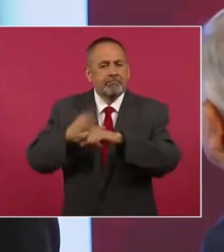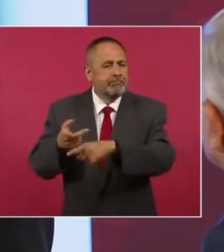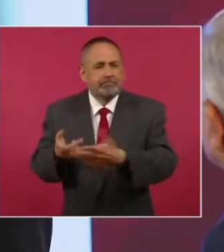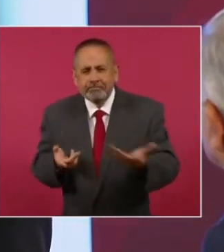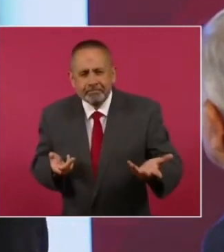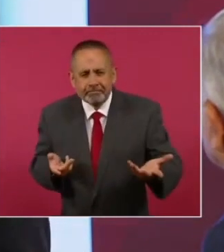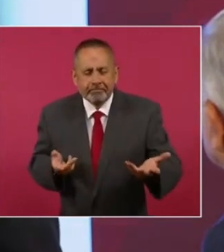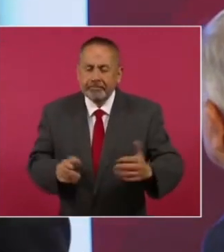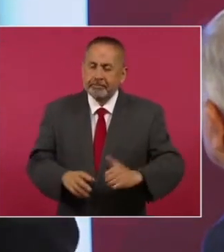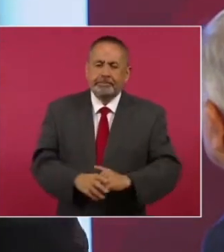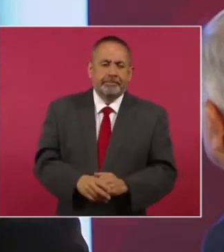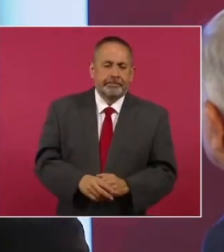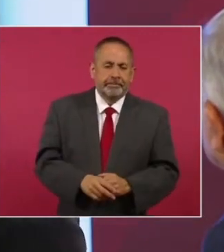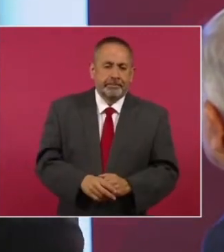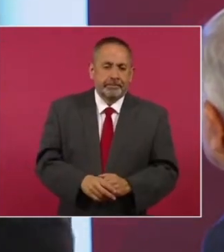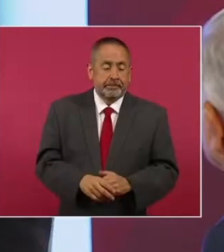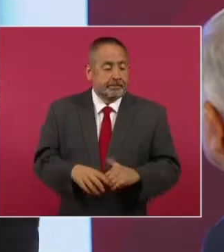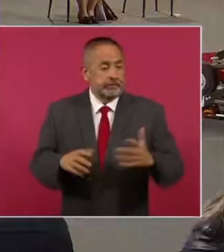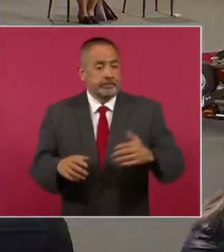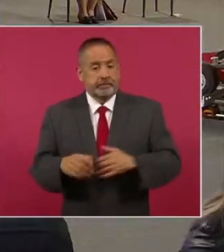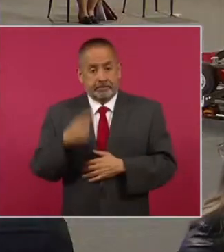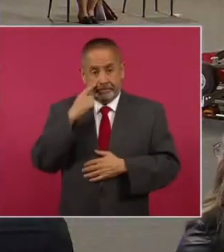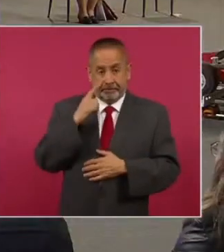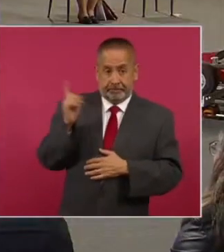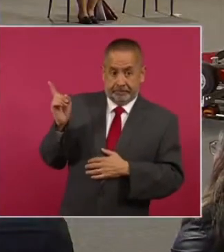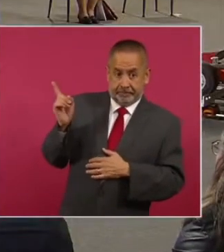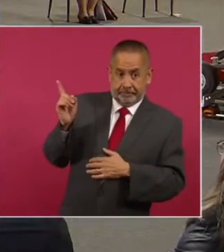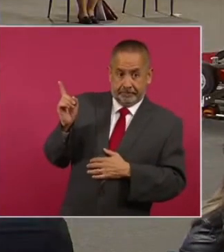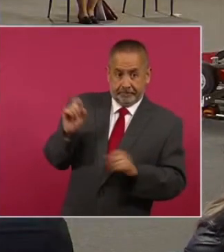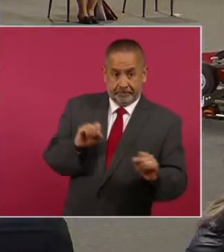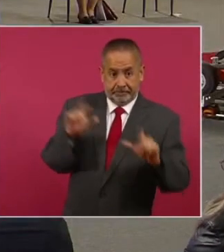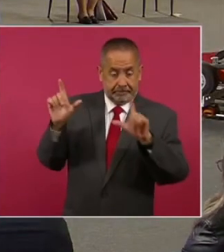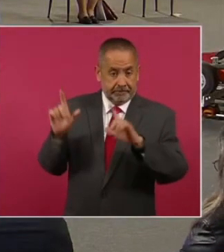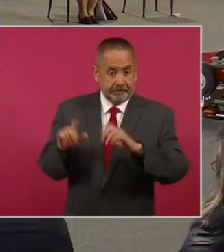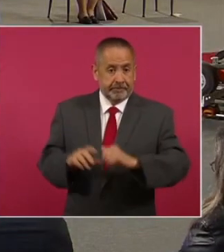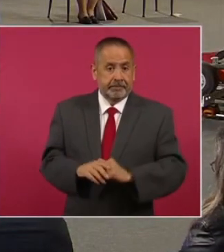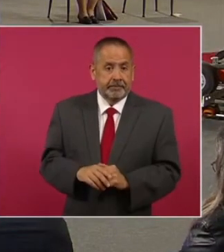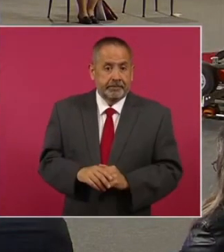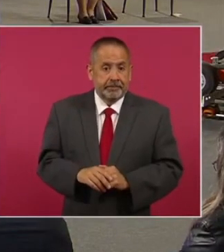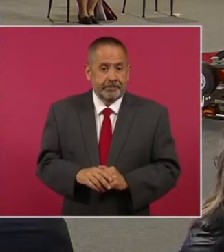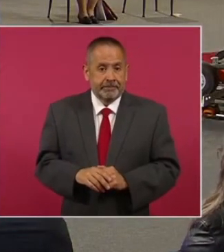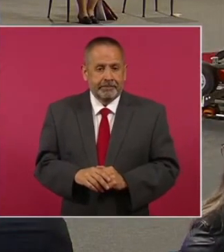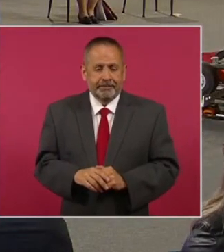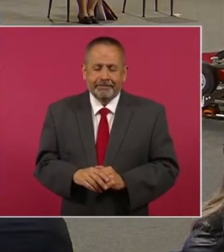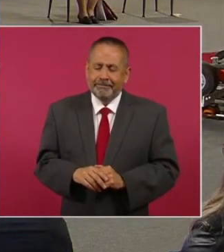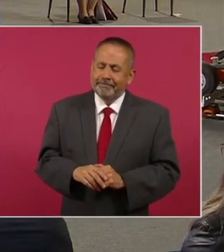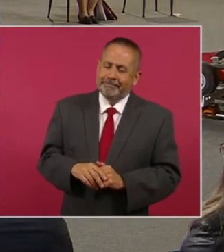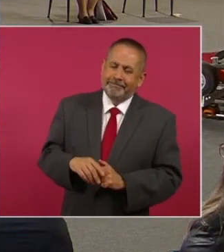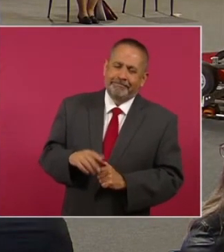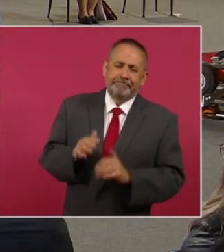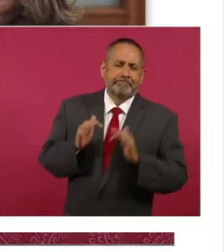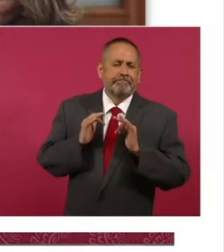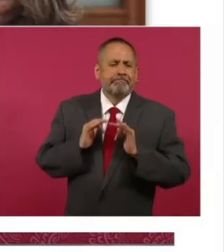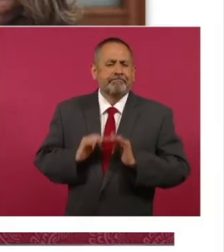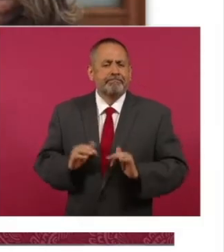Pues bien, Morera, quien en pantalla vemos muy cómodamente posando con García Luna.